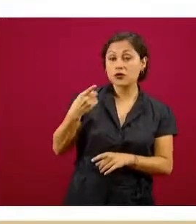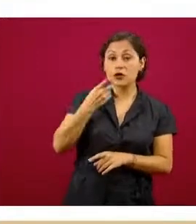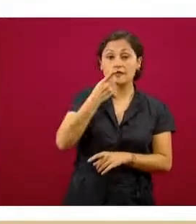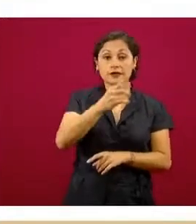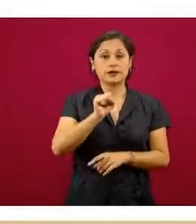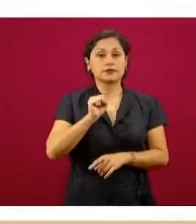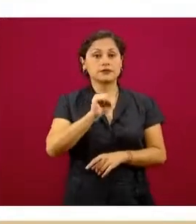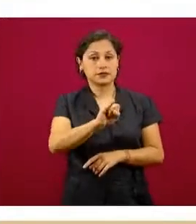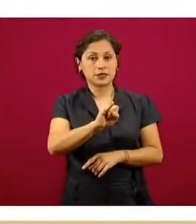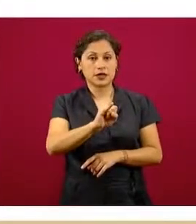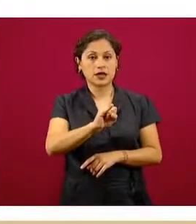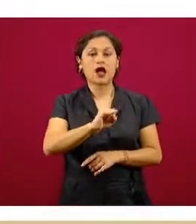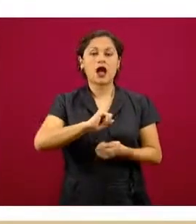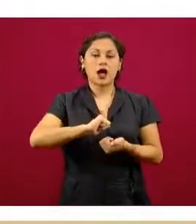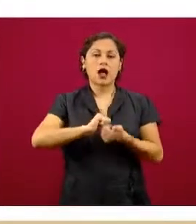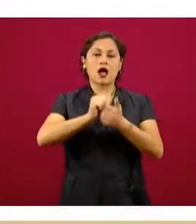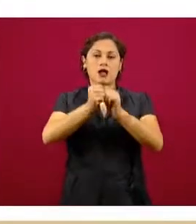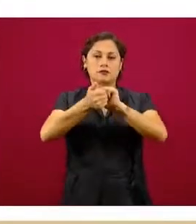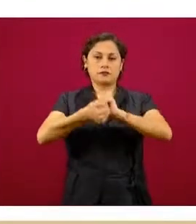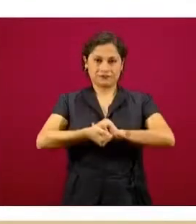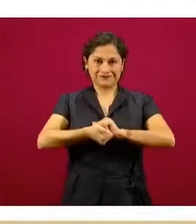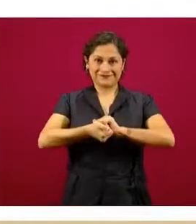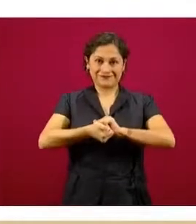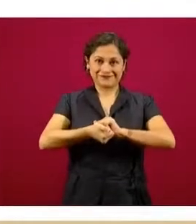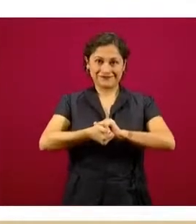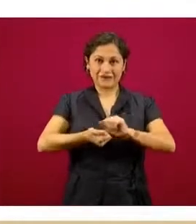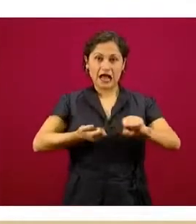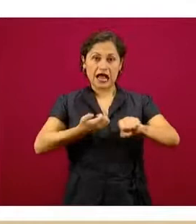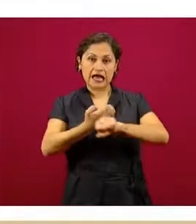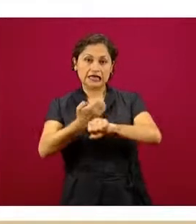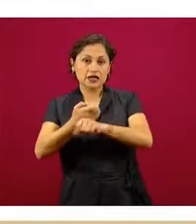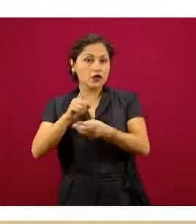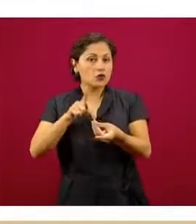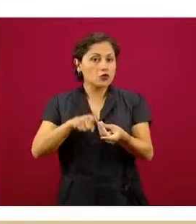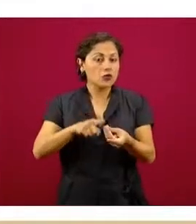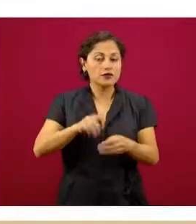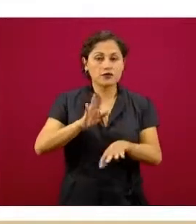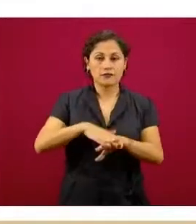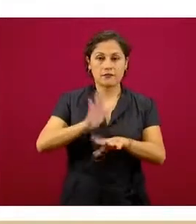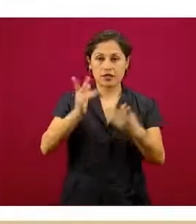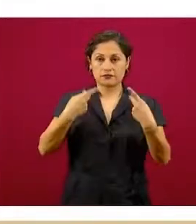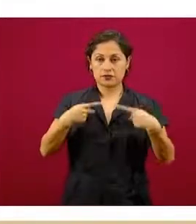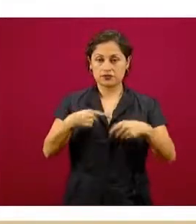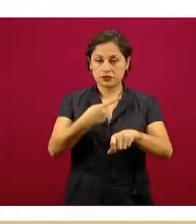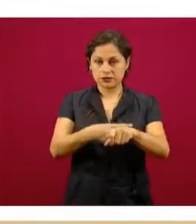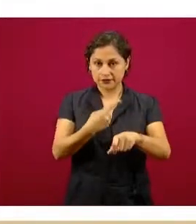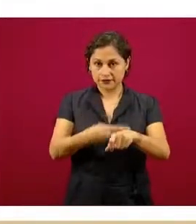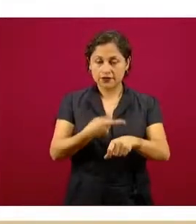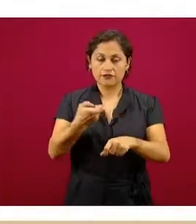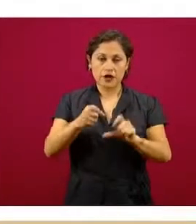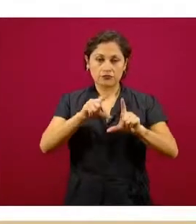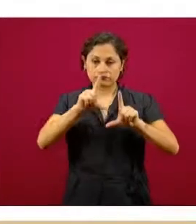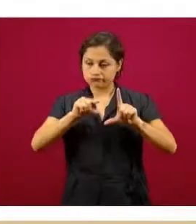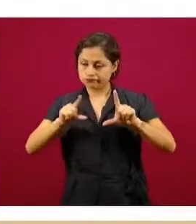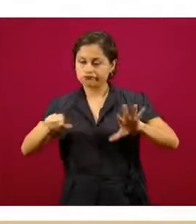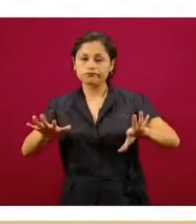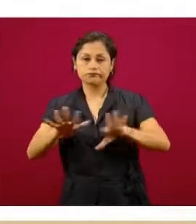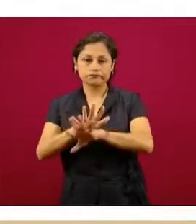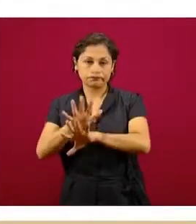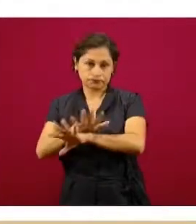confirmar, pues entonces estas entidades federativas tendrán más casos acumulados que otras que tienen barras